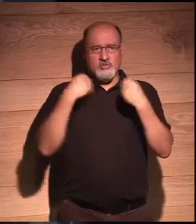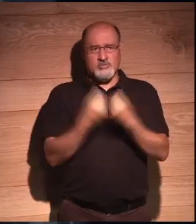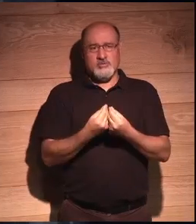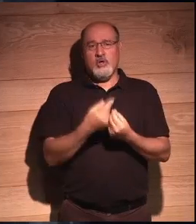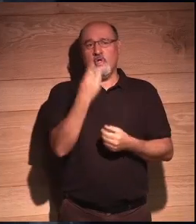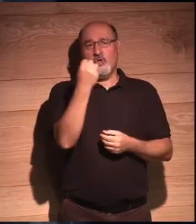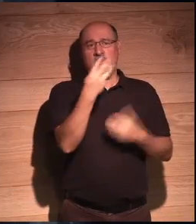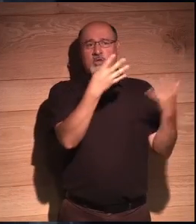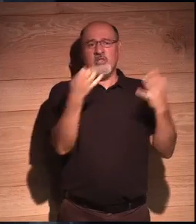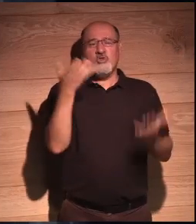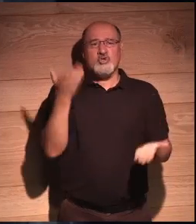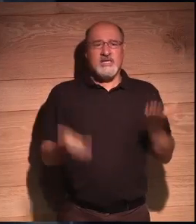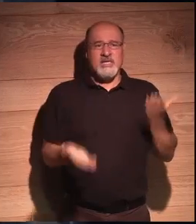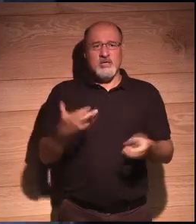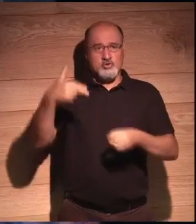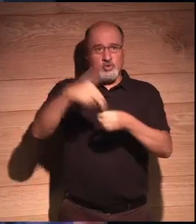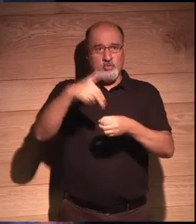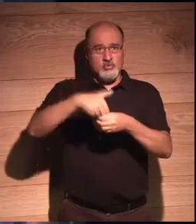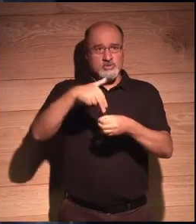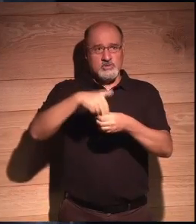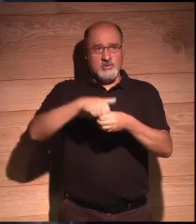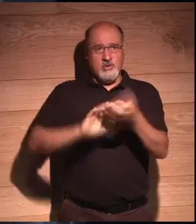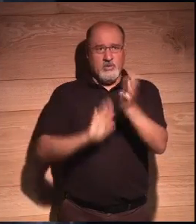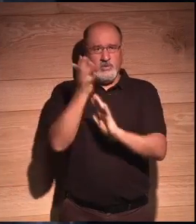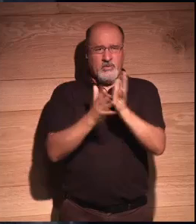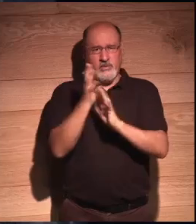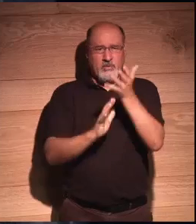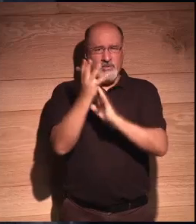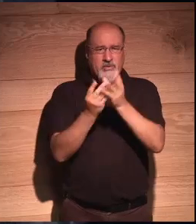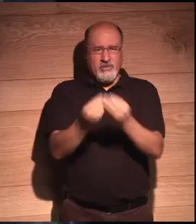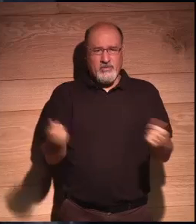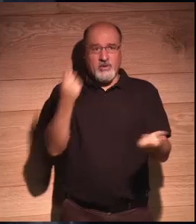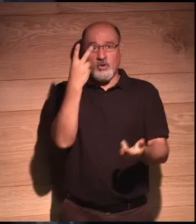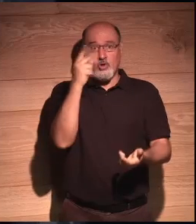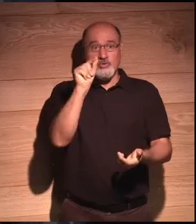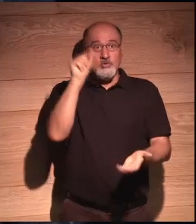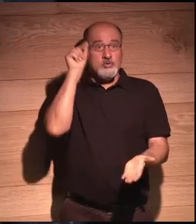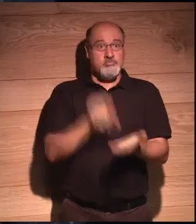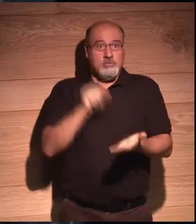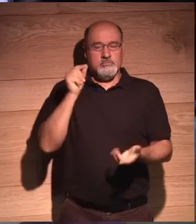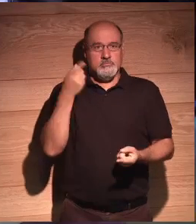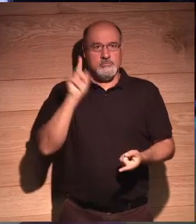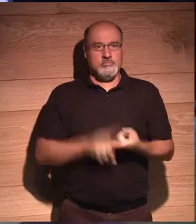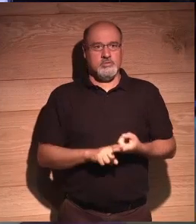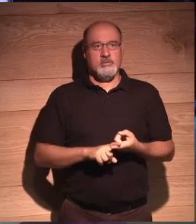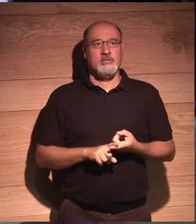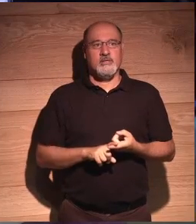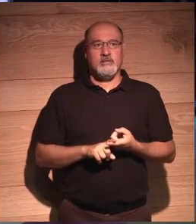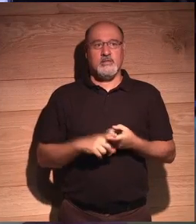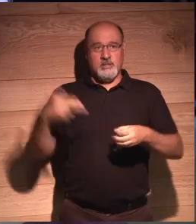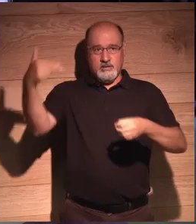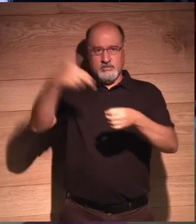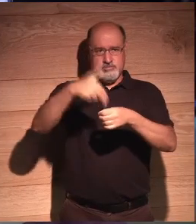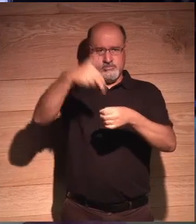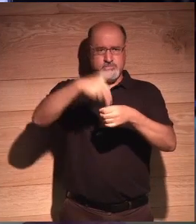2.900 kilos de combustible que se queman en 2 minutos, ¿no? Sí, he leído, no sé, lo leí ayer, que tardaban 6 días en llenar